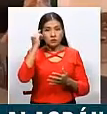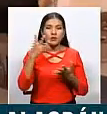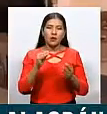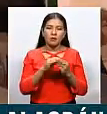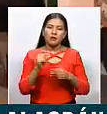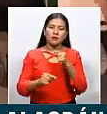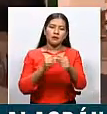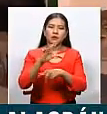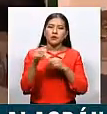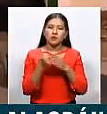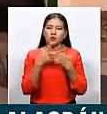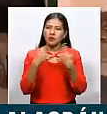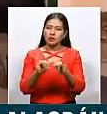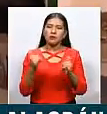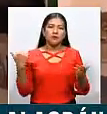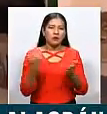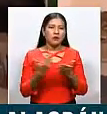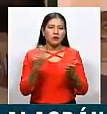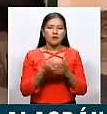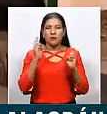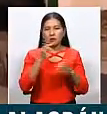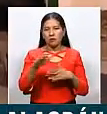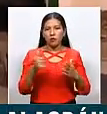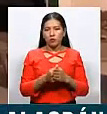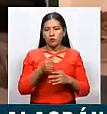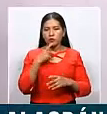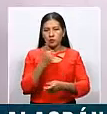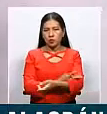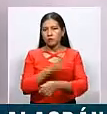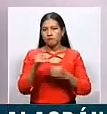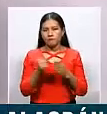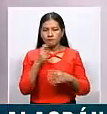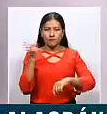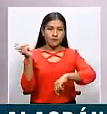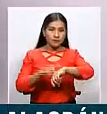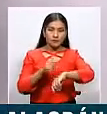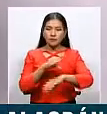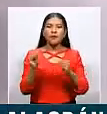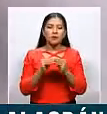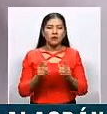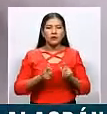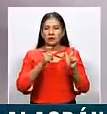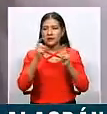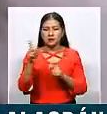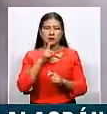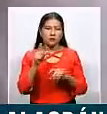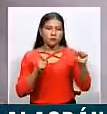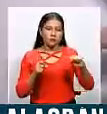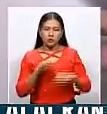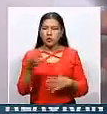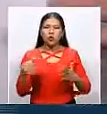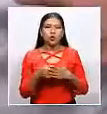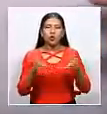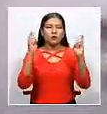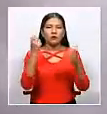llegando estas dosis de suero antiescorpiónico. No va a ser la primera y la última entrega, sino van a haber más entregas. Y bueno, este es el trabajo